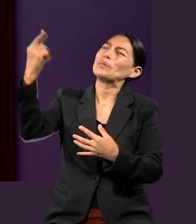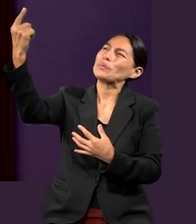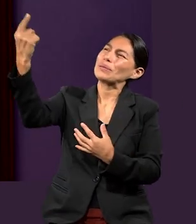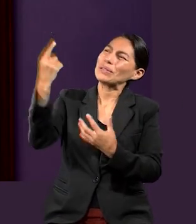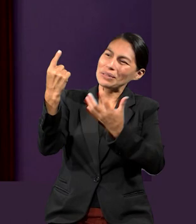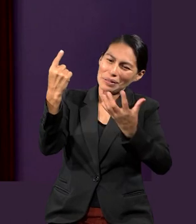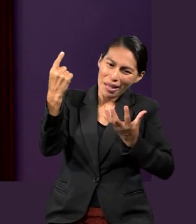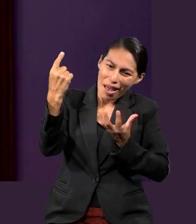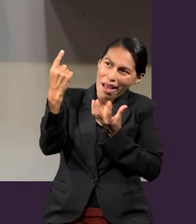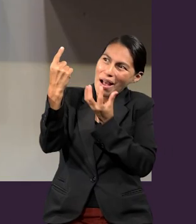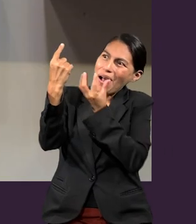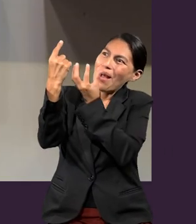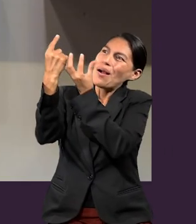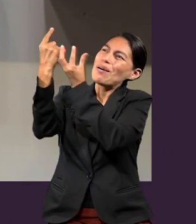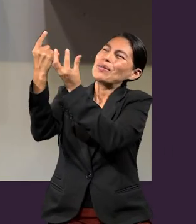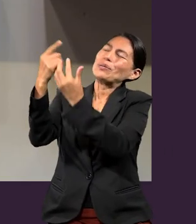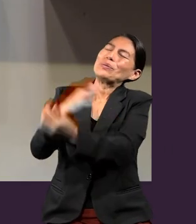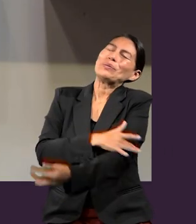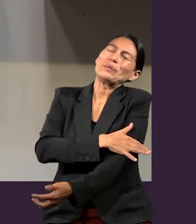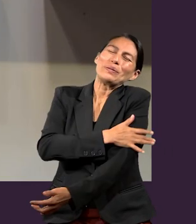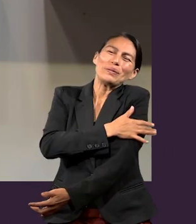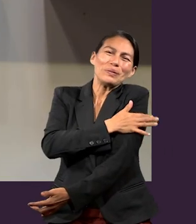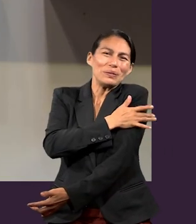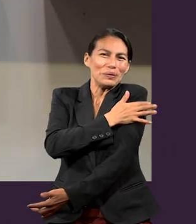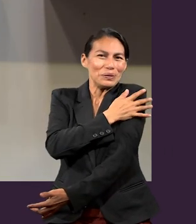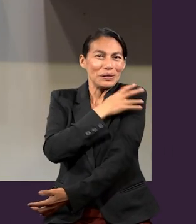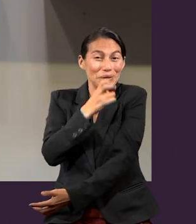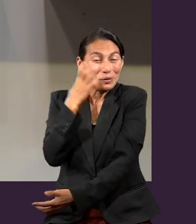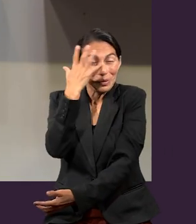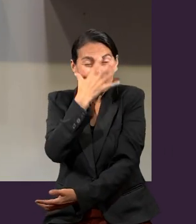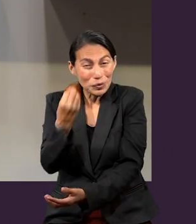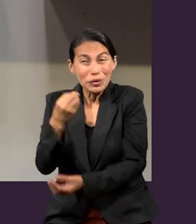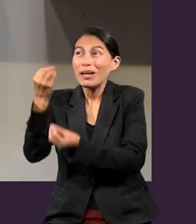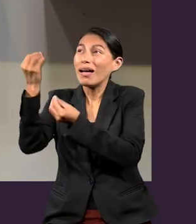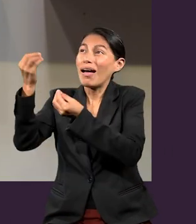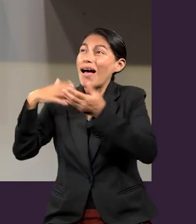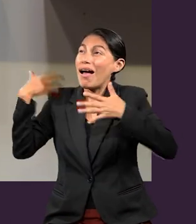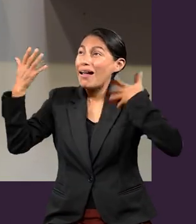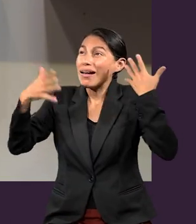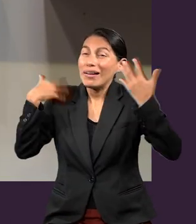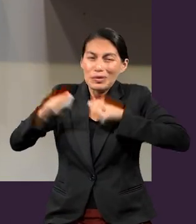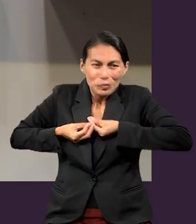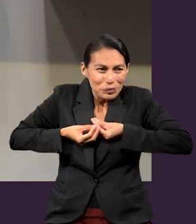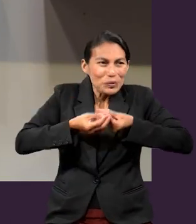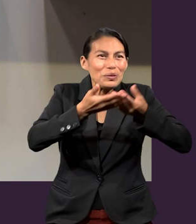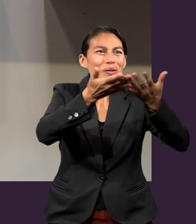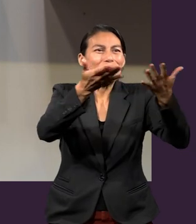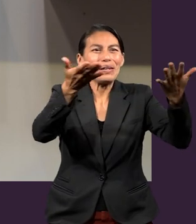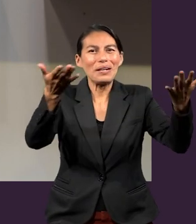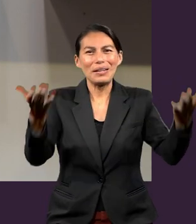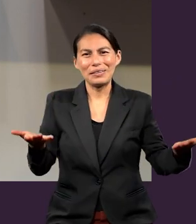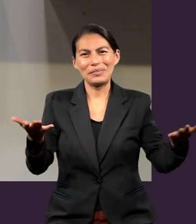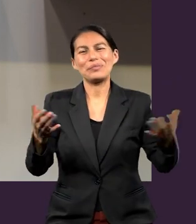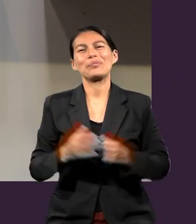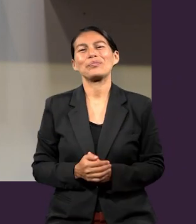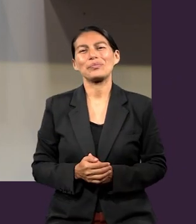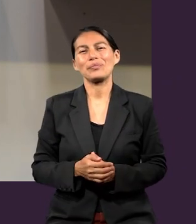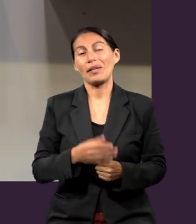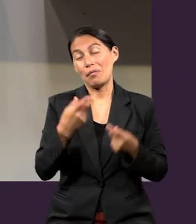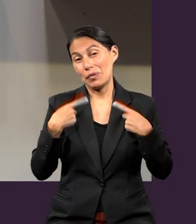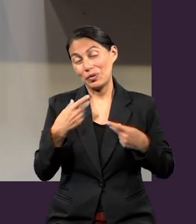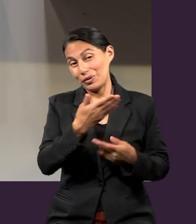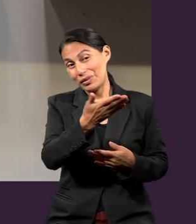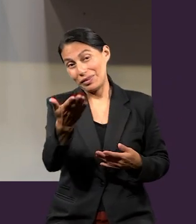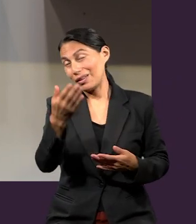ahora ya está con nosotros. Ojalá que esa alegría del cielo podamos compartirlo todos nosotros con los que